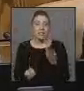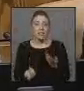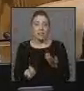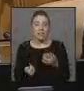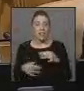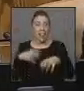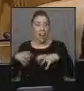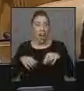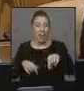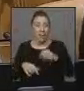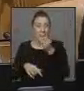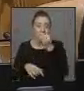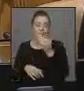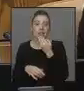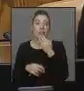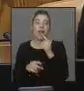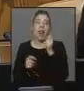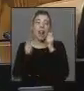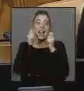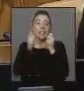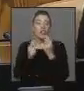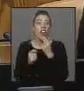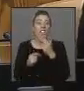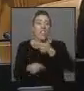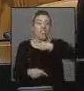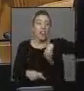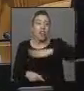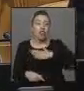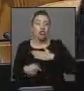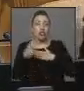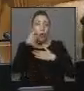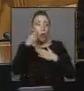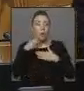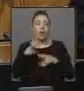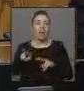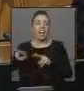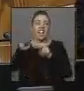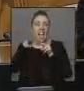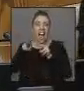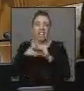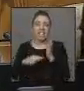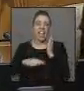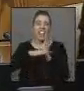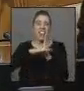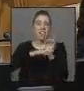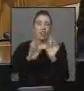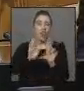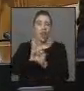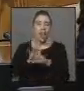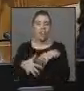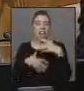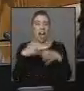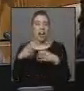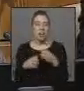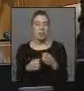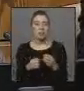solo de estas especies, sino que de nosotros mismos. La caza furtiva, el tráfico ilegal de las